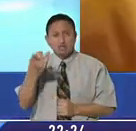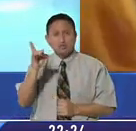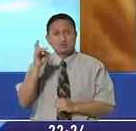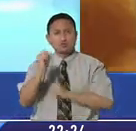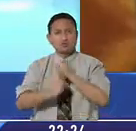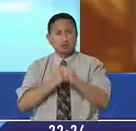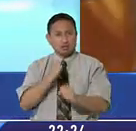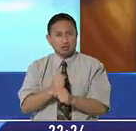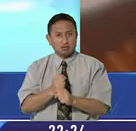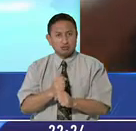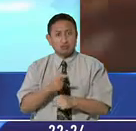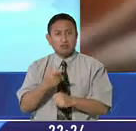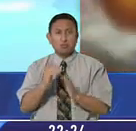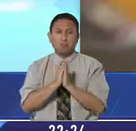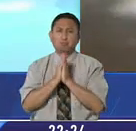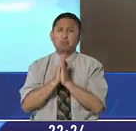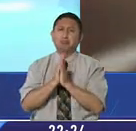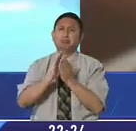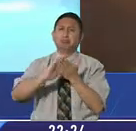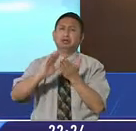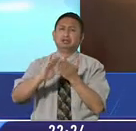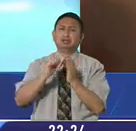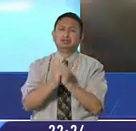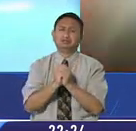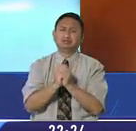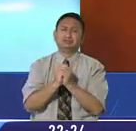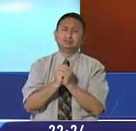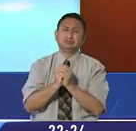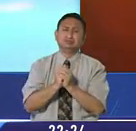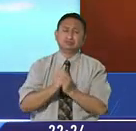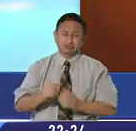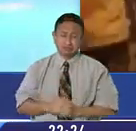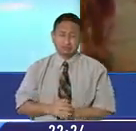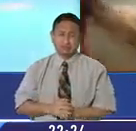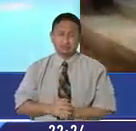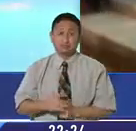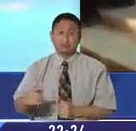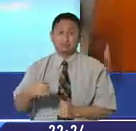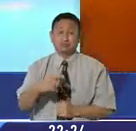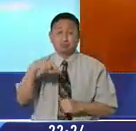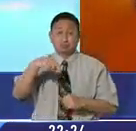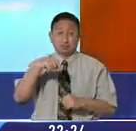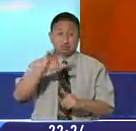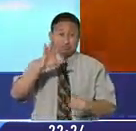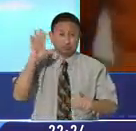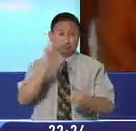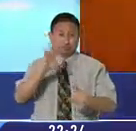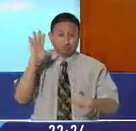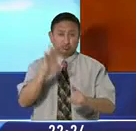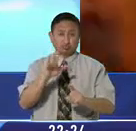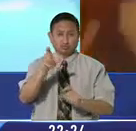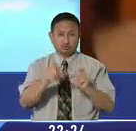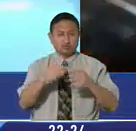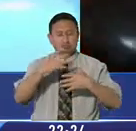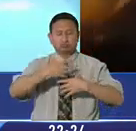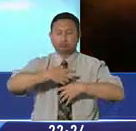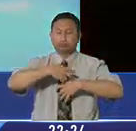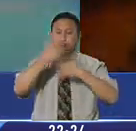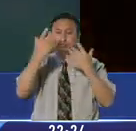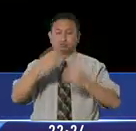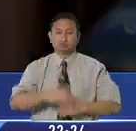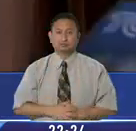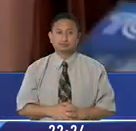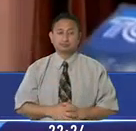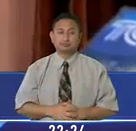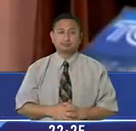de edad imploraba y suplicaba que perdonaran su vida frente a las constantes amenazas de aquella turba que lo